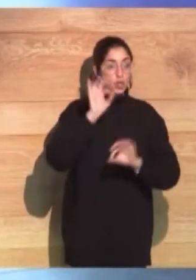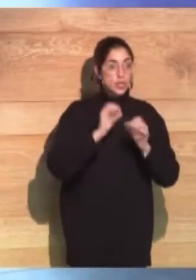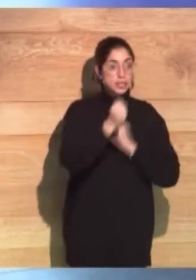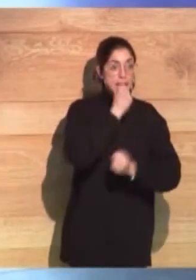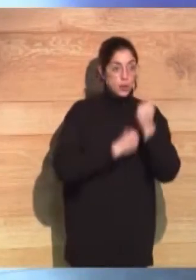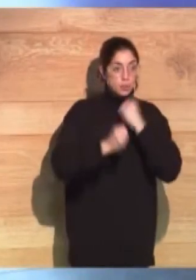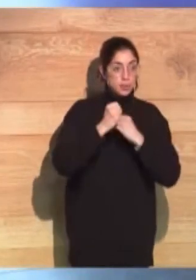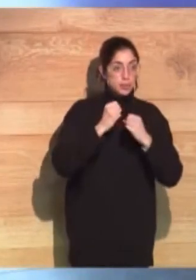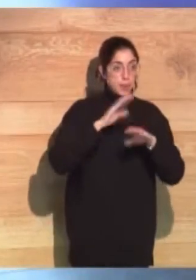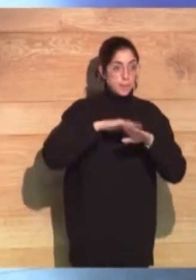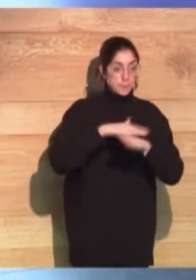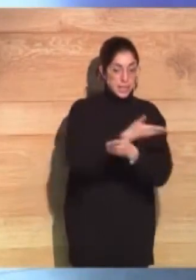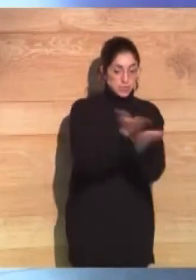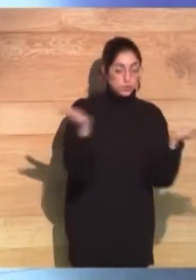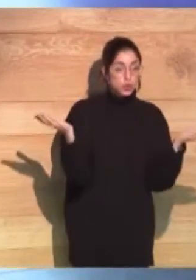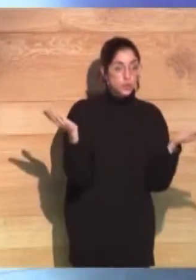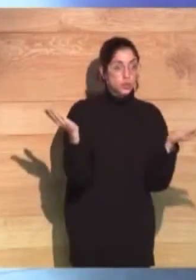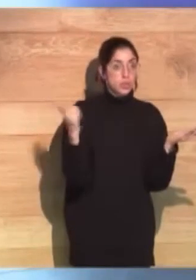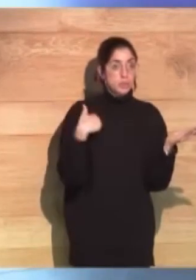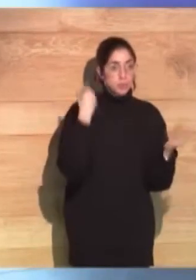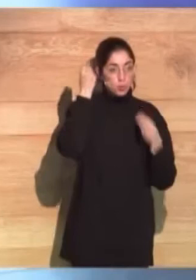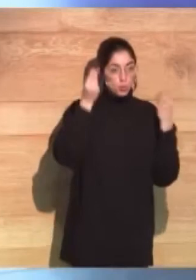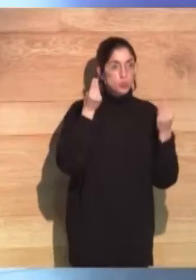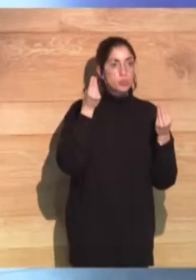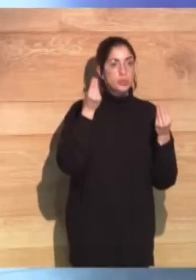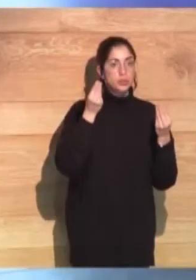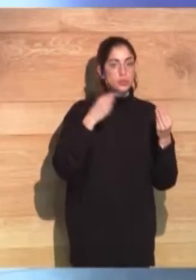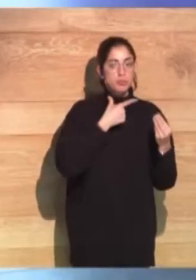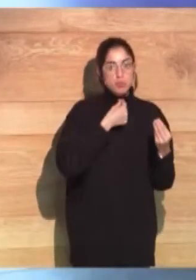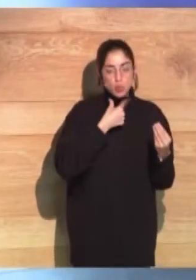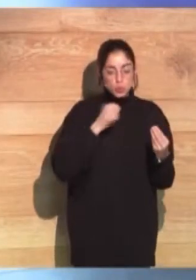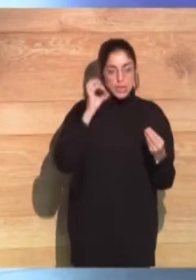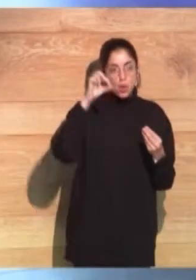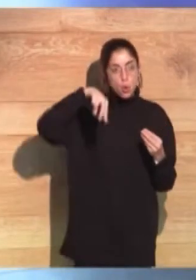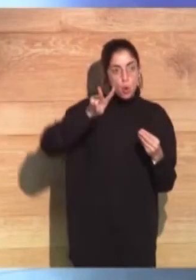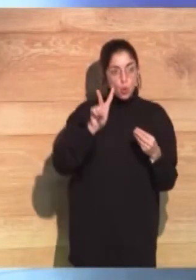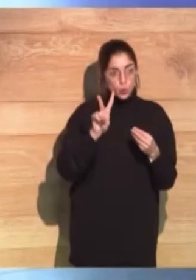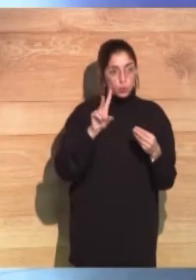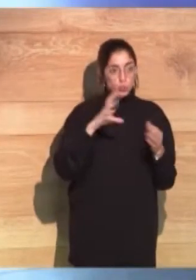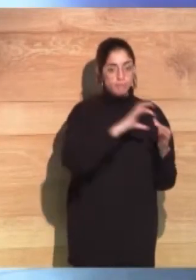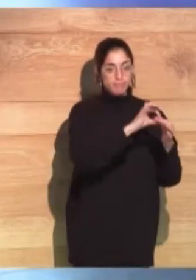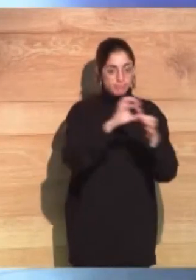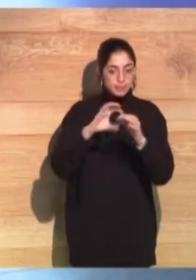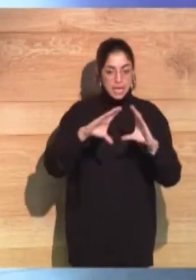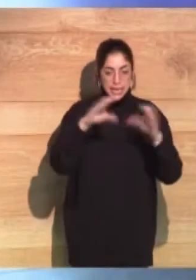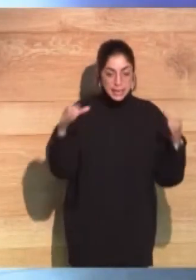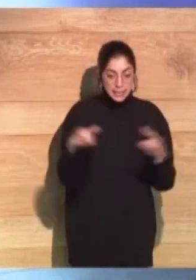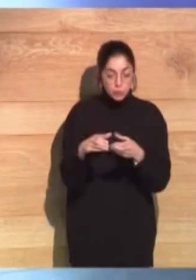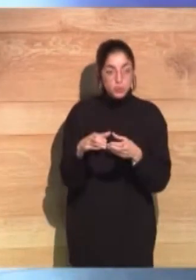gustaría que se reunieran en las Naciones Unidas para adoptar resoluciones